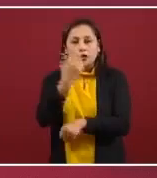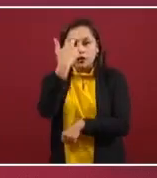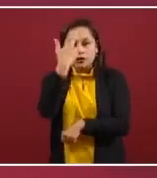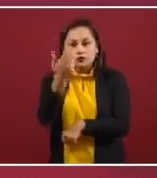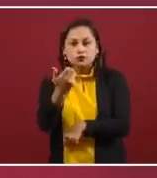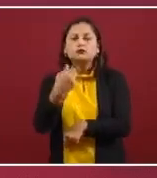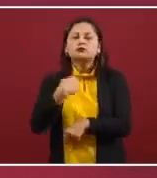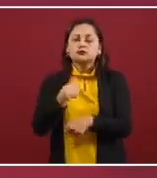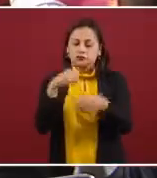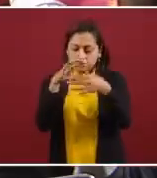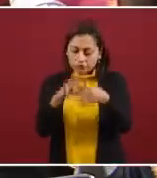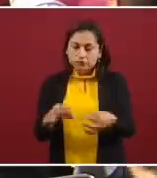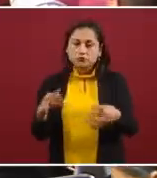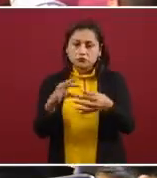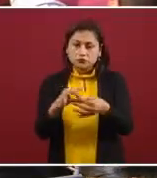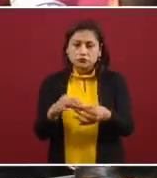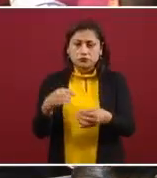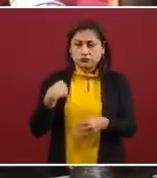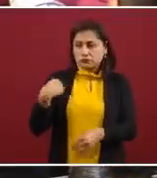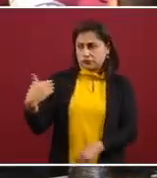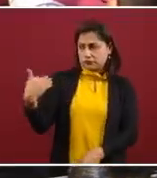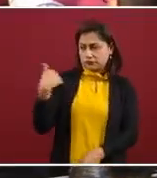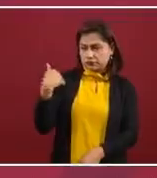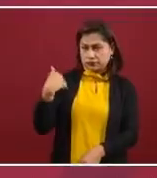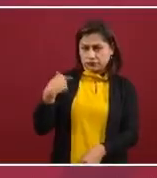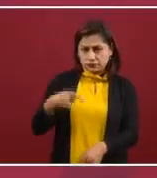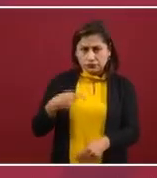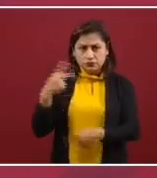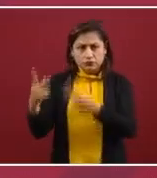dispuesto a comparecer porque